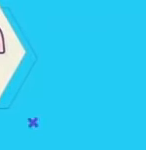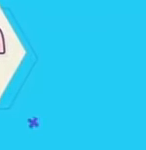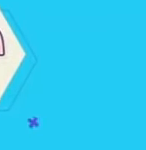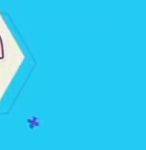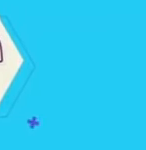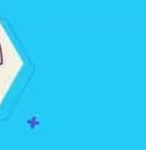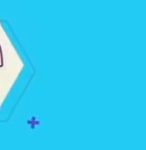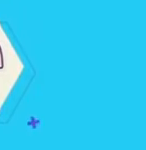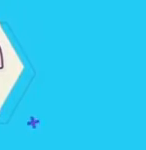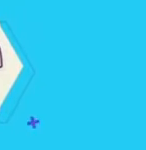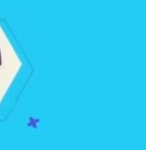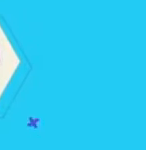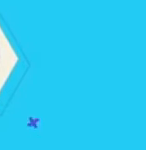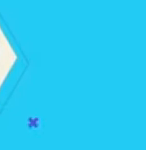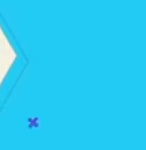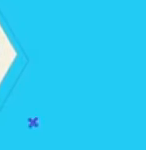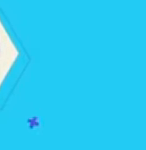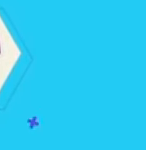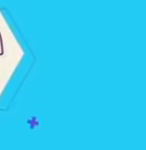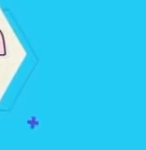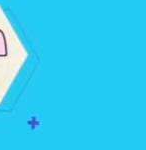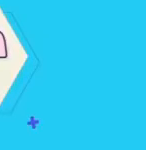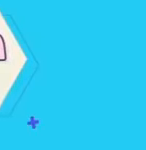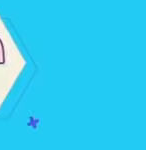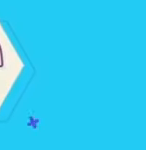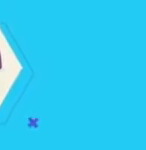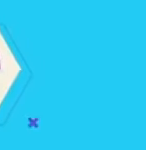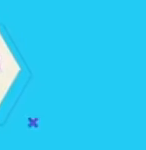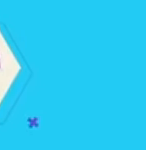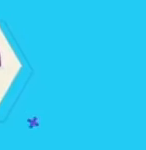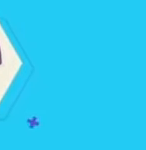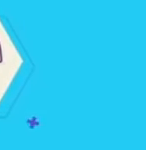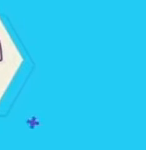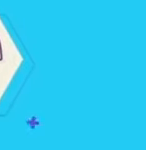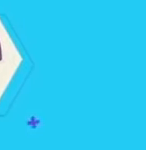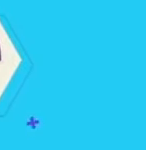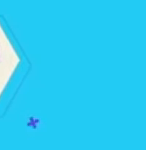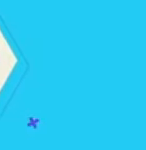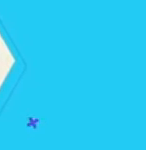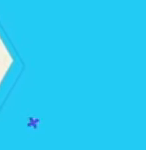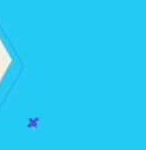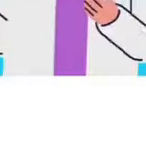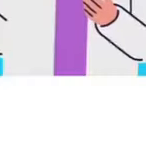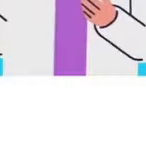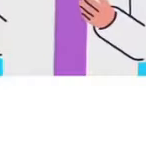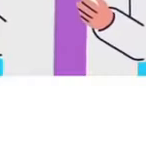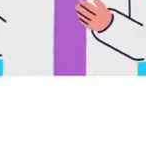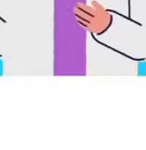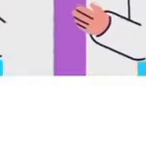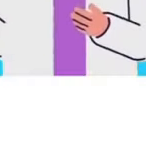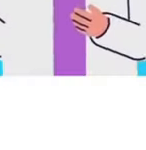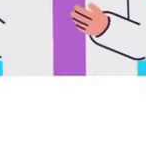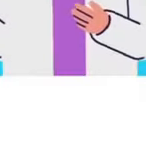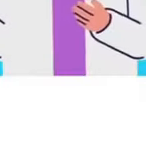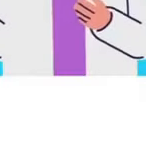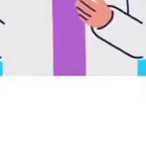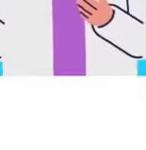todo, con la garantía de ser un proceso pedagógico transparente, justo y equitativo. Así avanzamos en la transformación